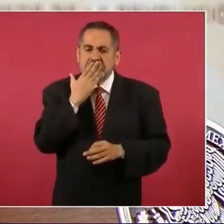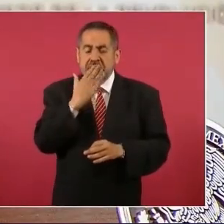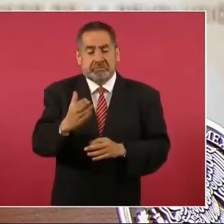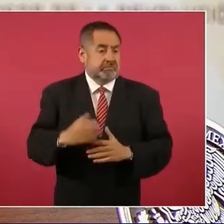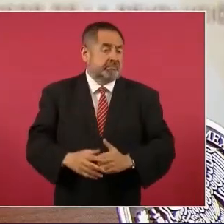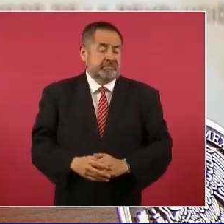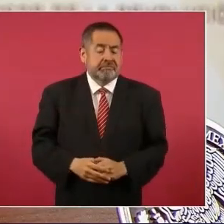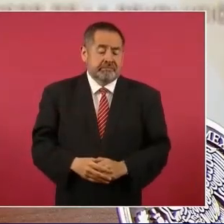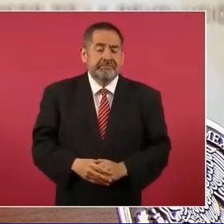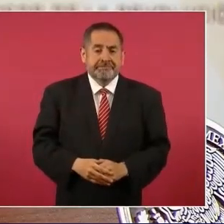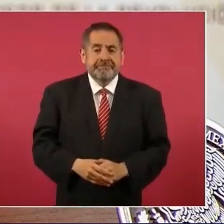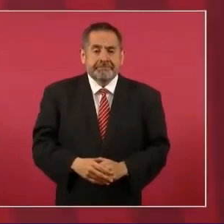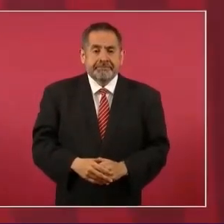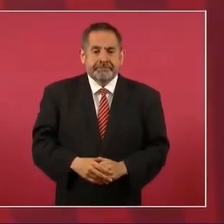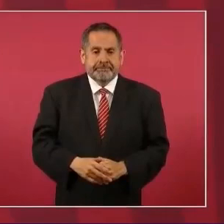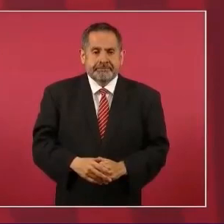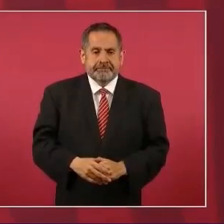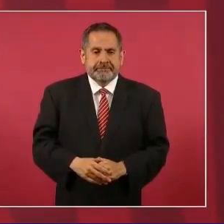¿Y